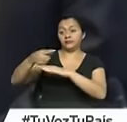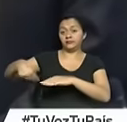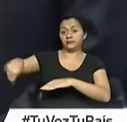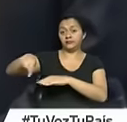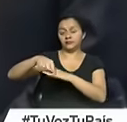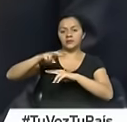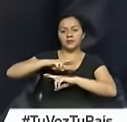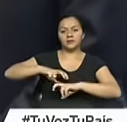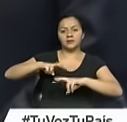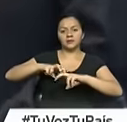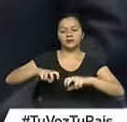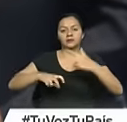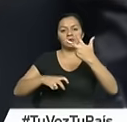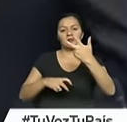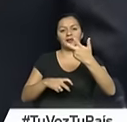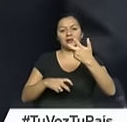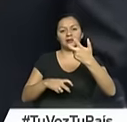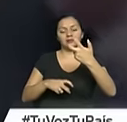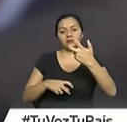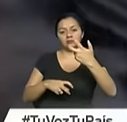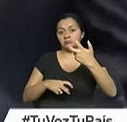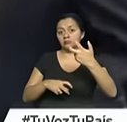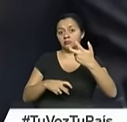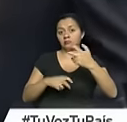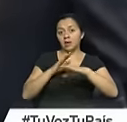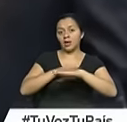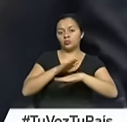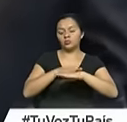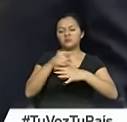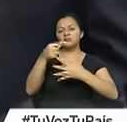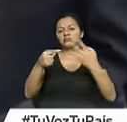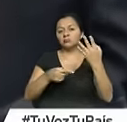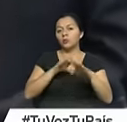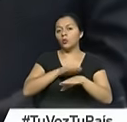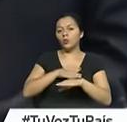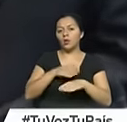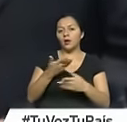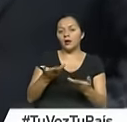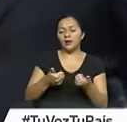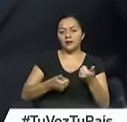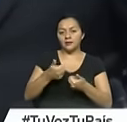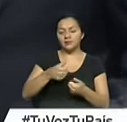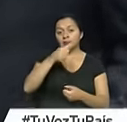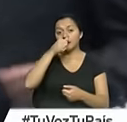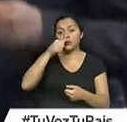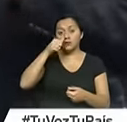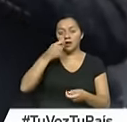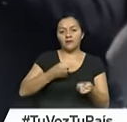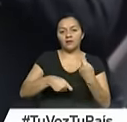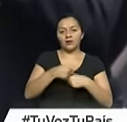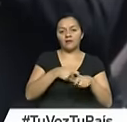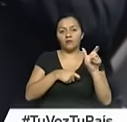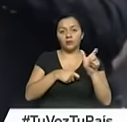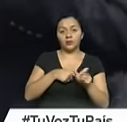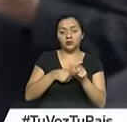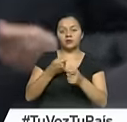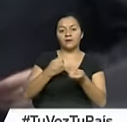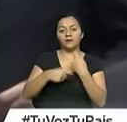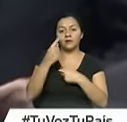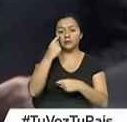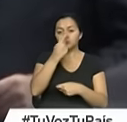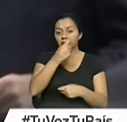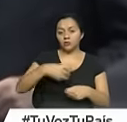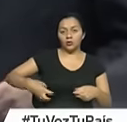judicialice 13 delitos considerados transnacionales, entre ellos el narcotráfico, trata de personas, tráfico de órganos, lavado